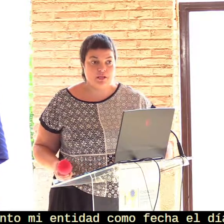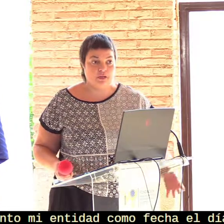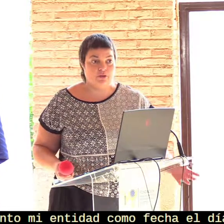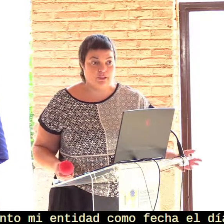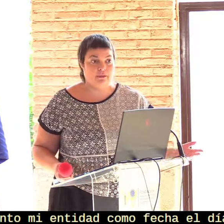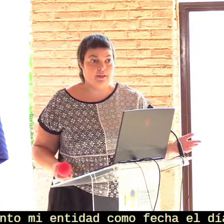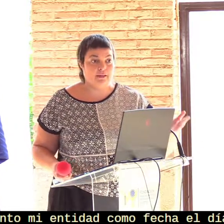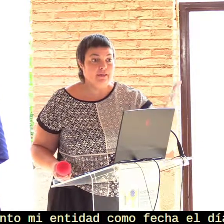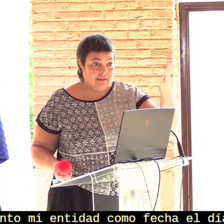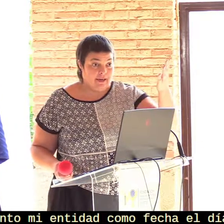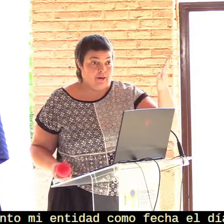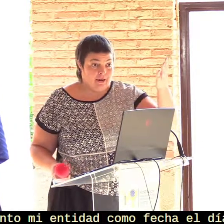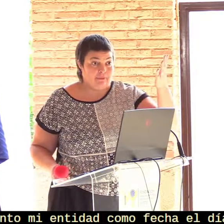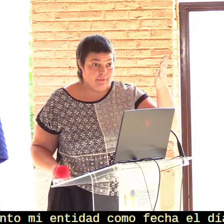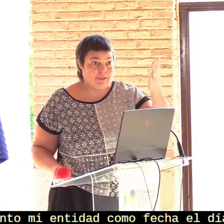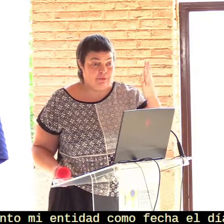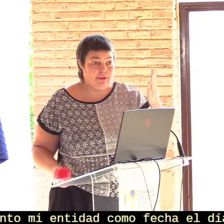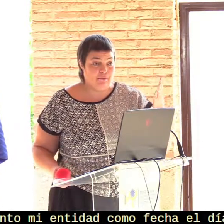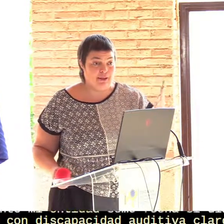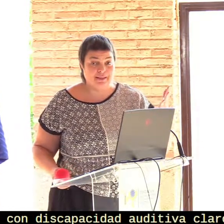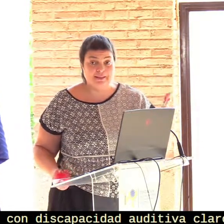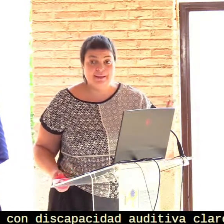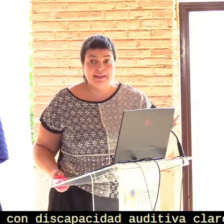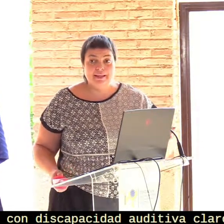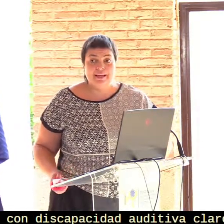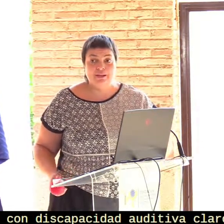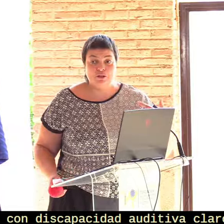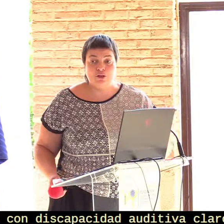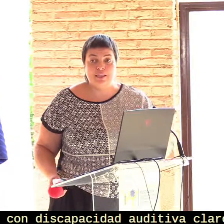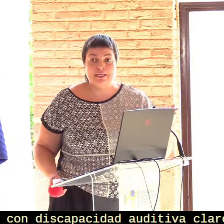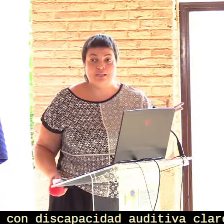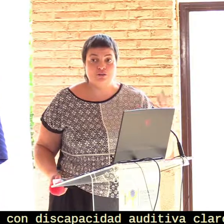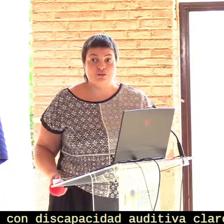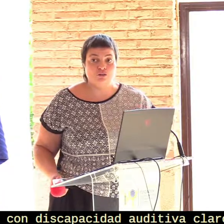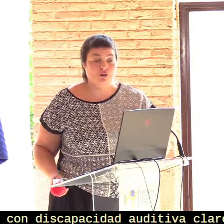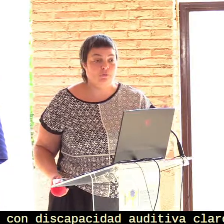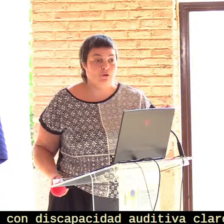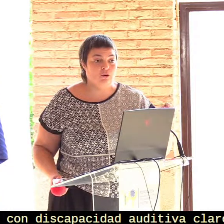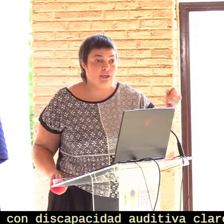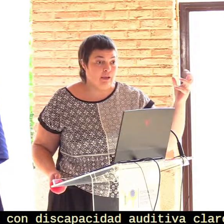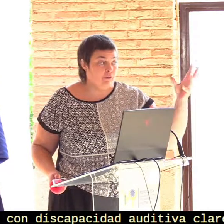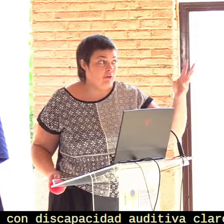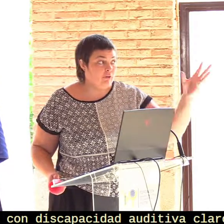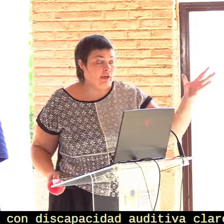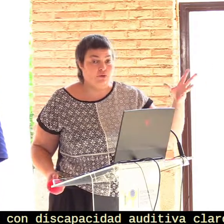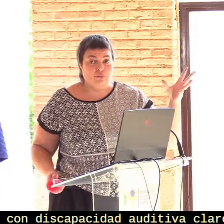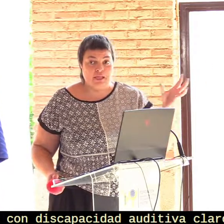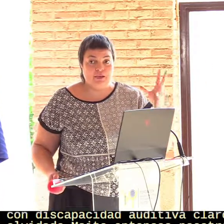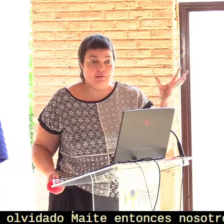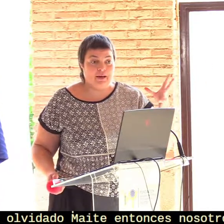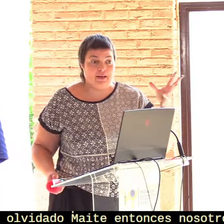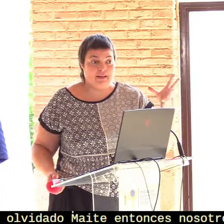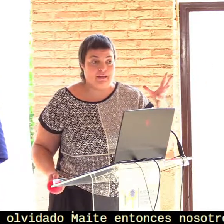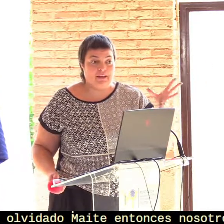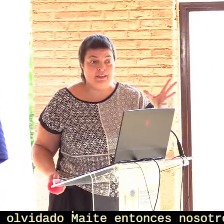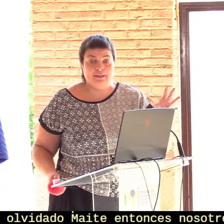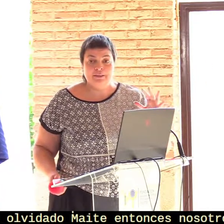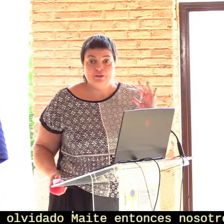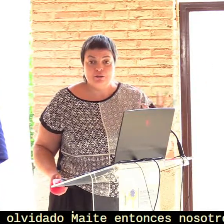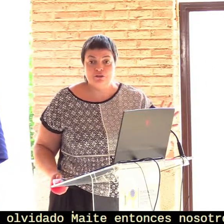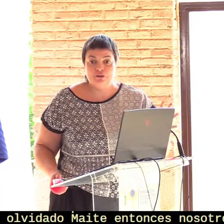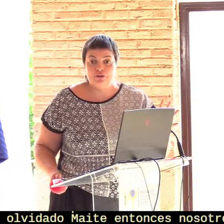discapacidad auditiva Claro que a mí también se me ha olvidado Maite entonces Nosotros hemos hemos traído el vídeo para